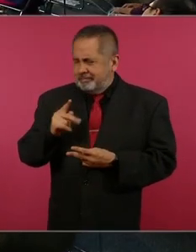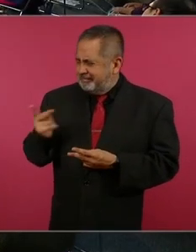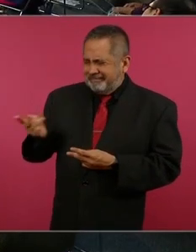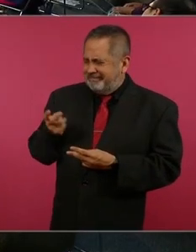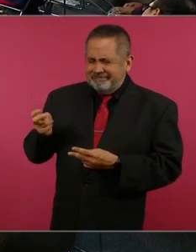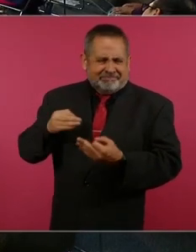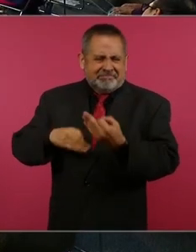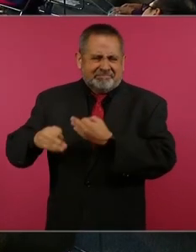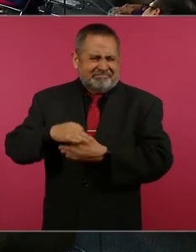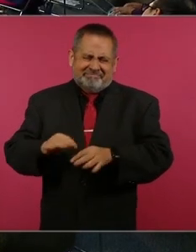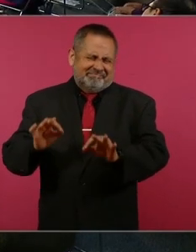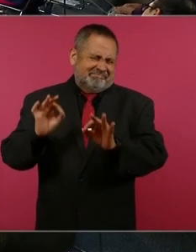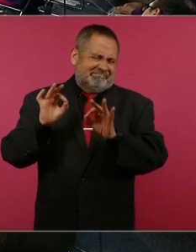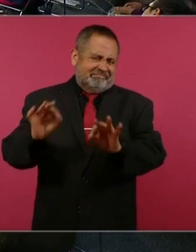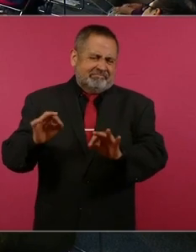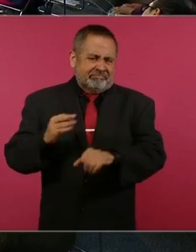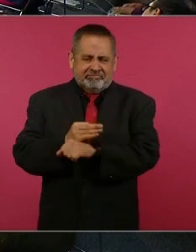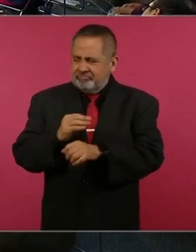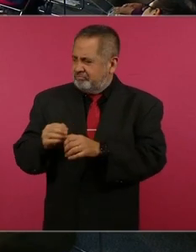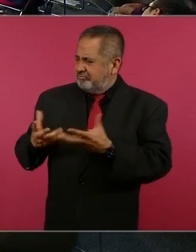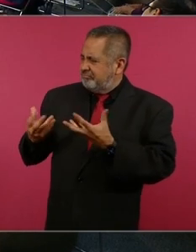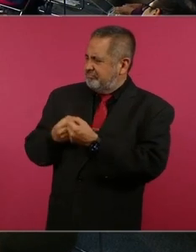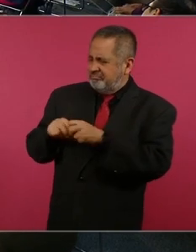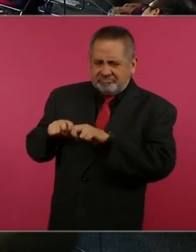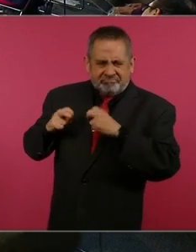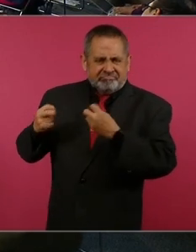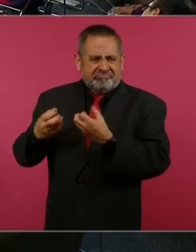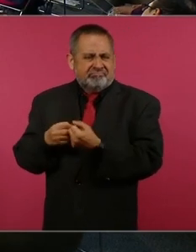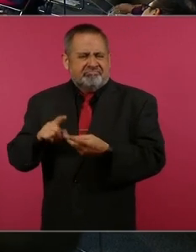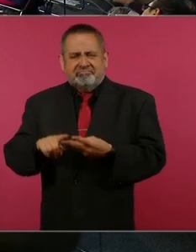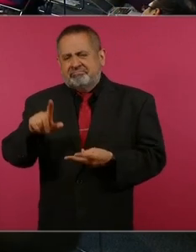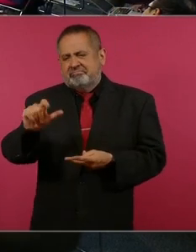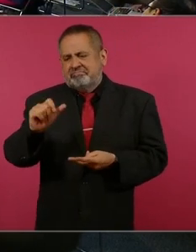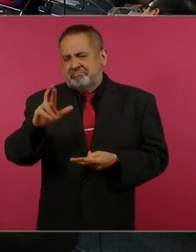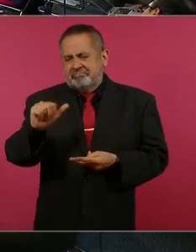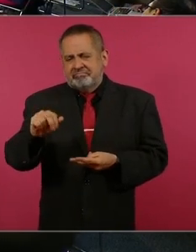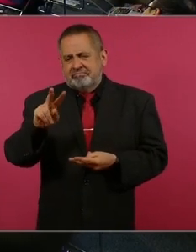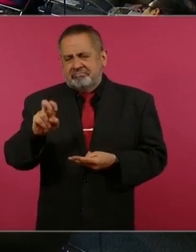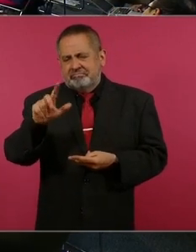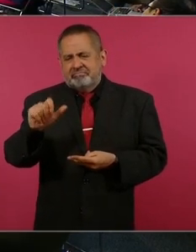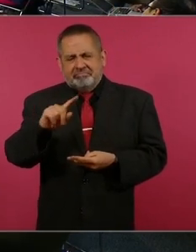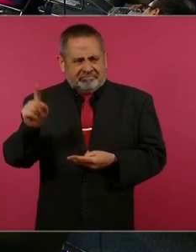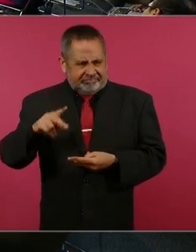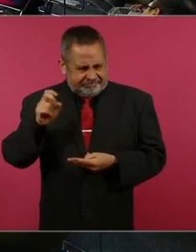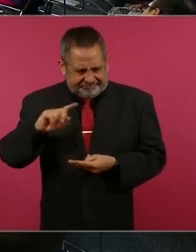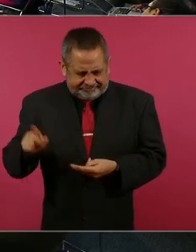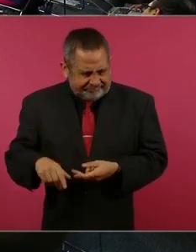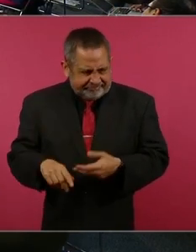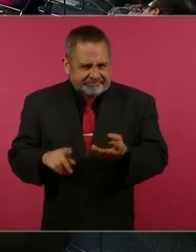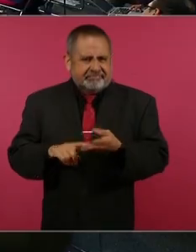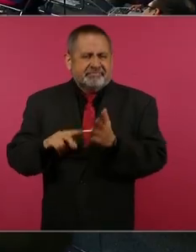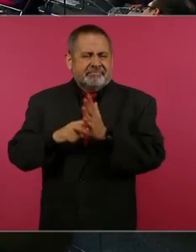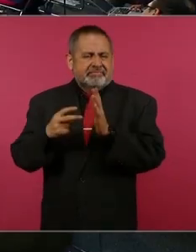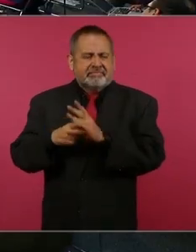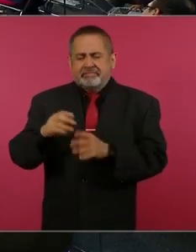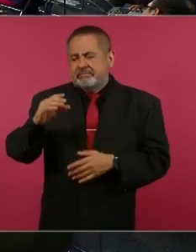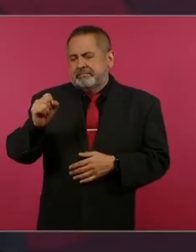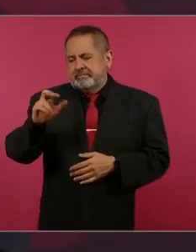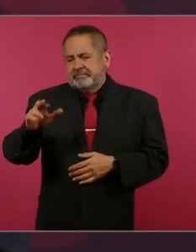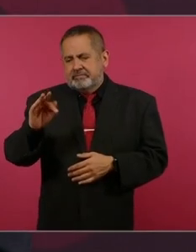los que nos acompañan, Laura Velázquez, el ingeniero